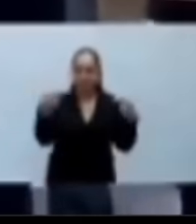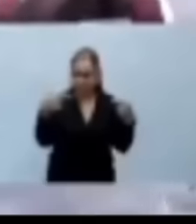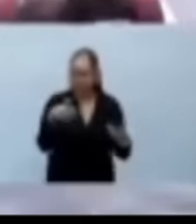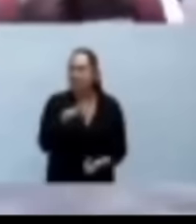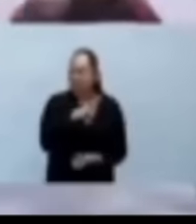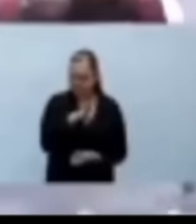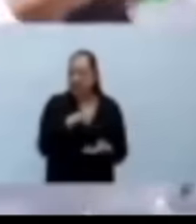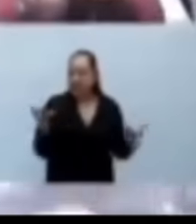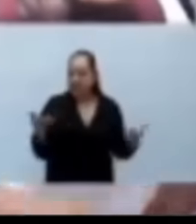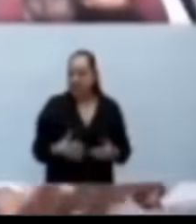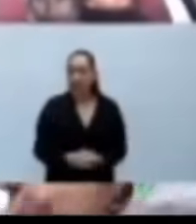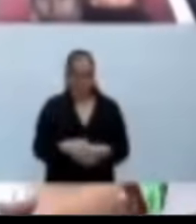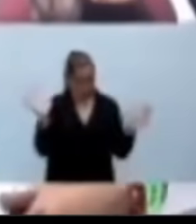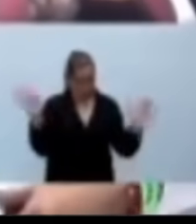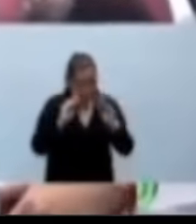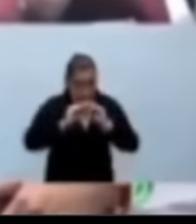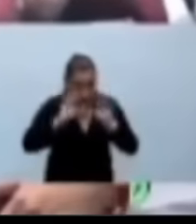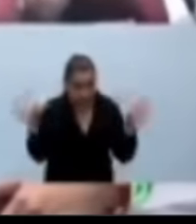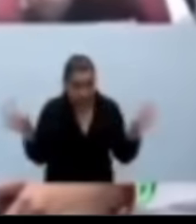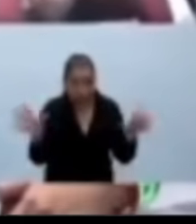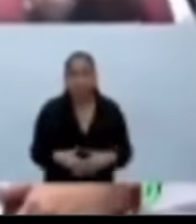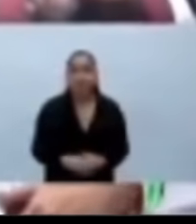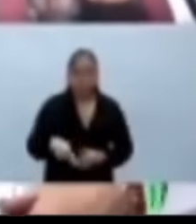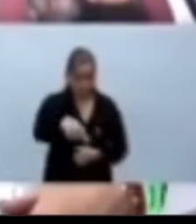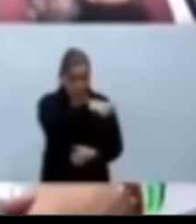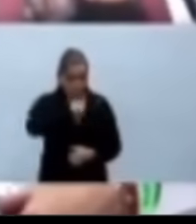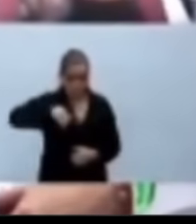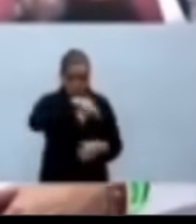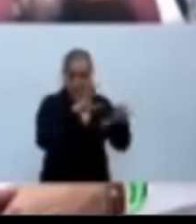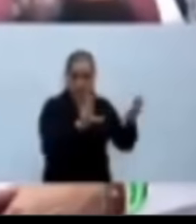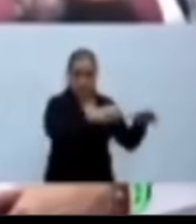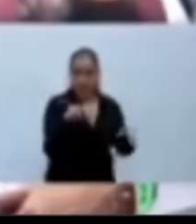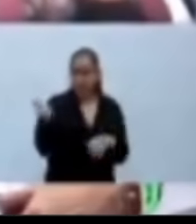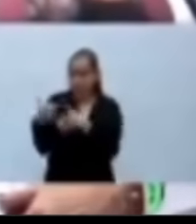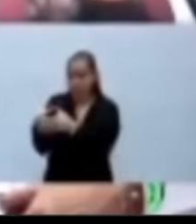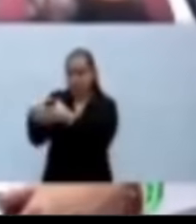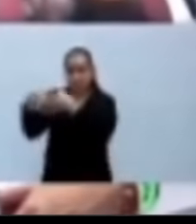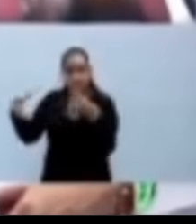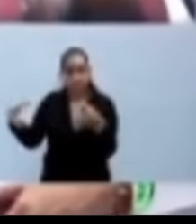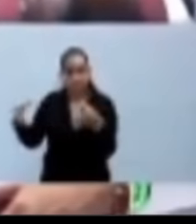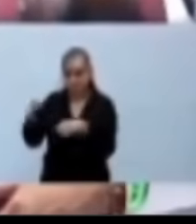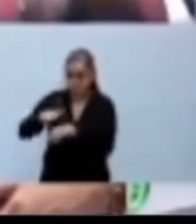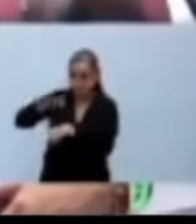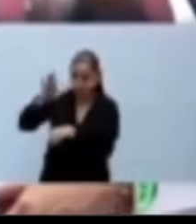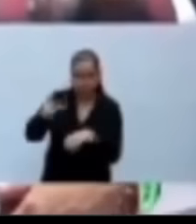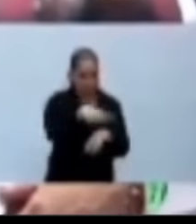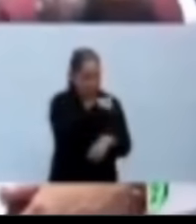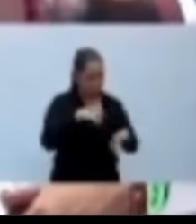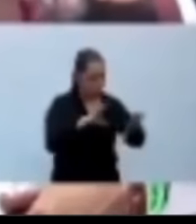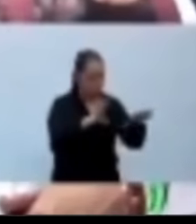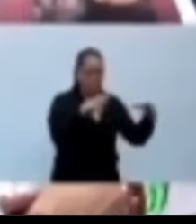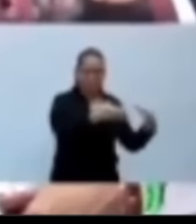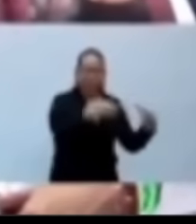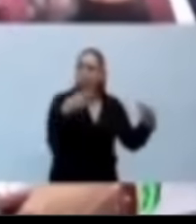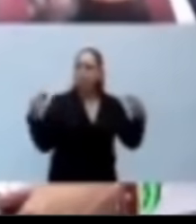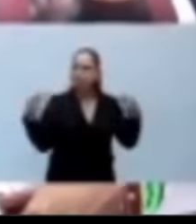claro, aquí está la oposición. En muy poco tiempo le dimos